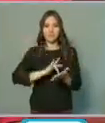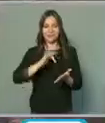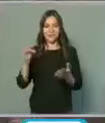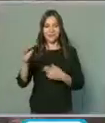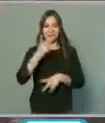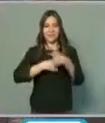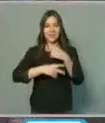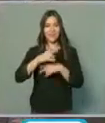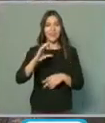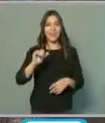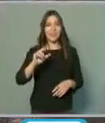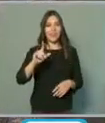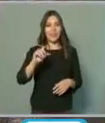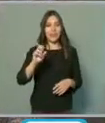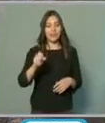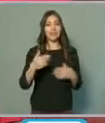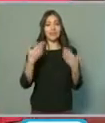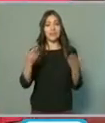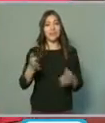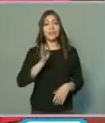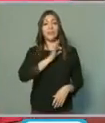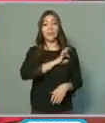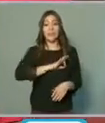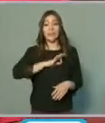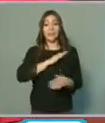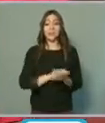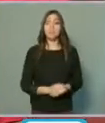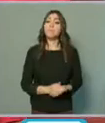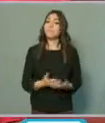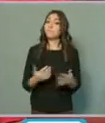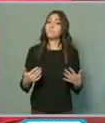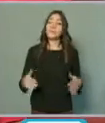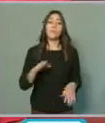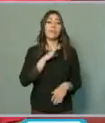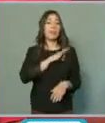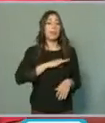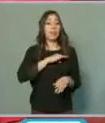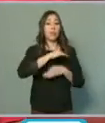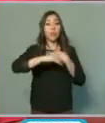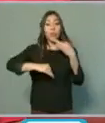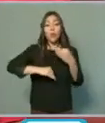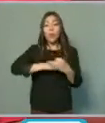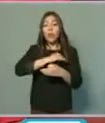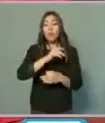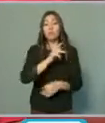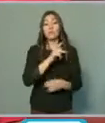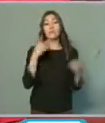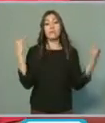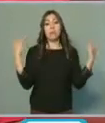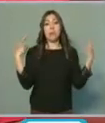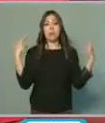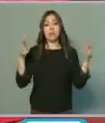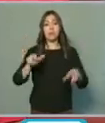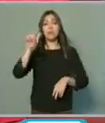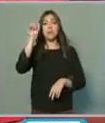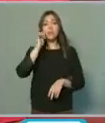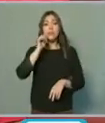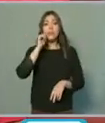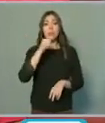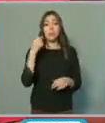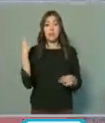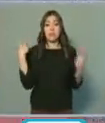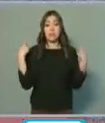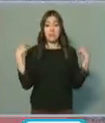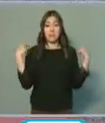y nuevamente muchas felicidades. No, felicidades a todos los maestros, Eso miren, está. y sobre todo Ok. aquellos que en serio construyen día a día con los chicos